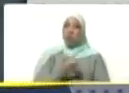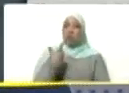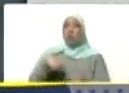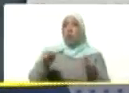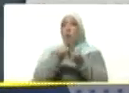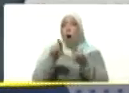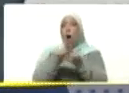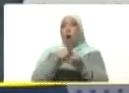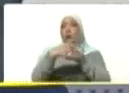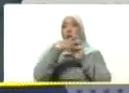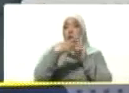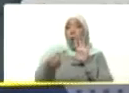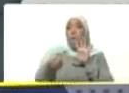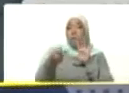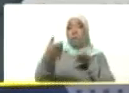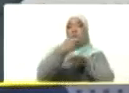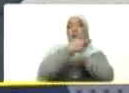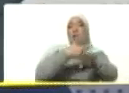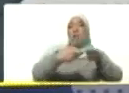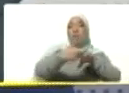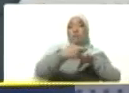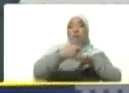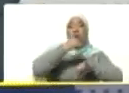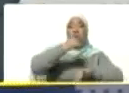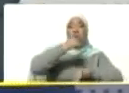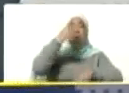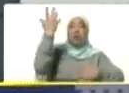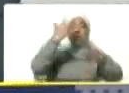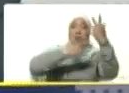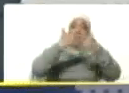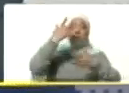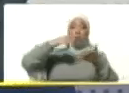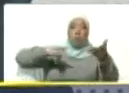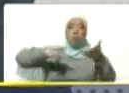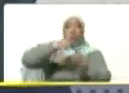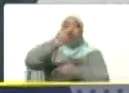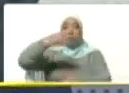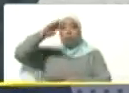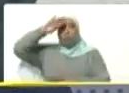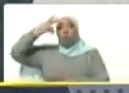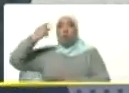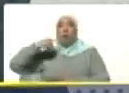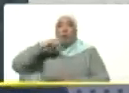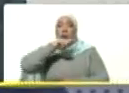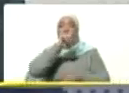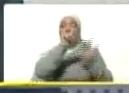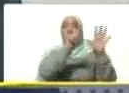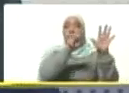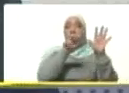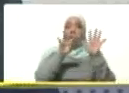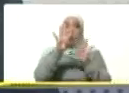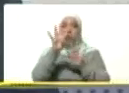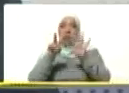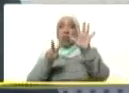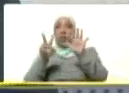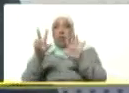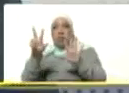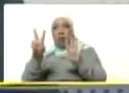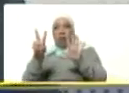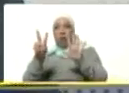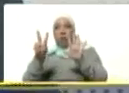imperialismo bombardearon y derribaron un avión de Cubana Aviación en octubre de 1976. Killing